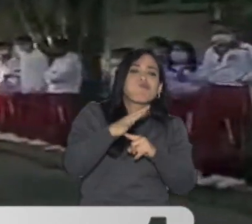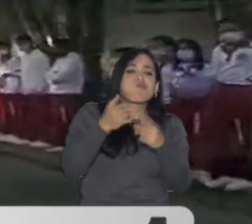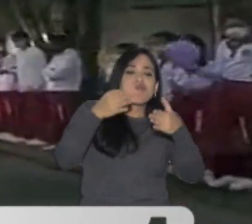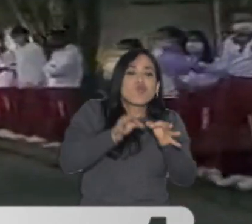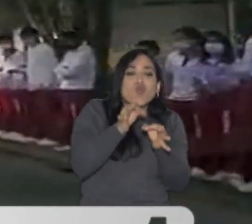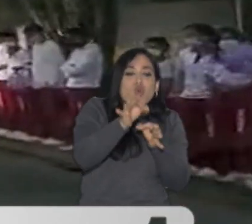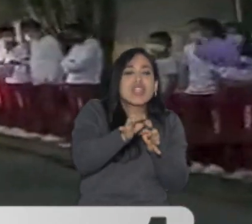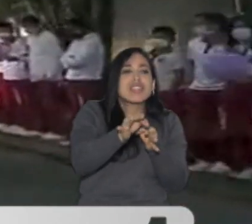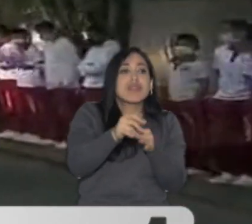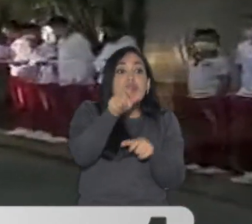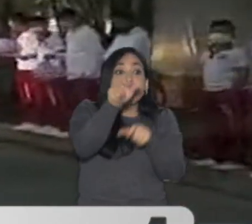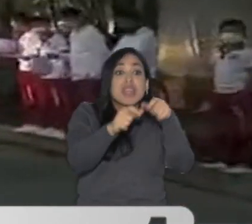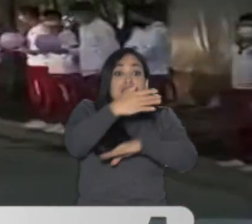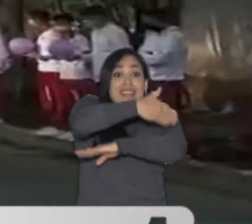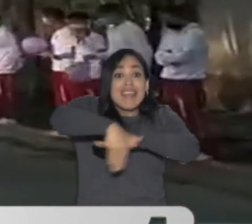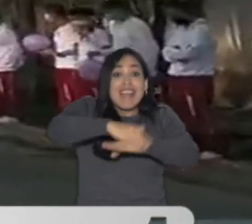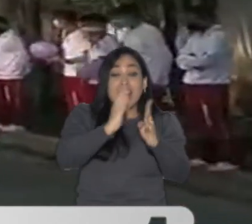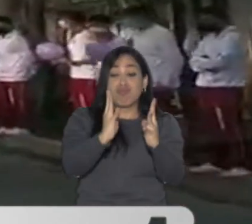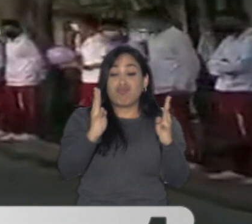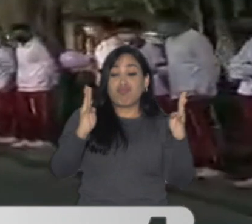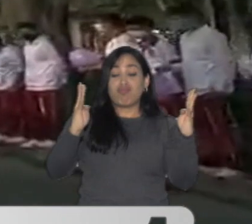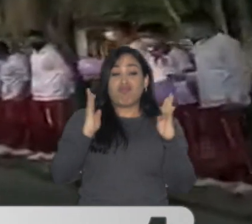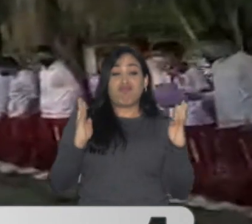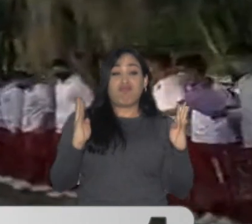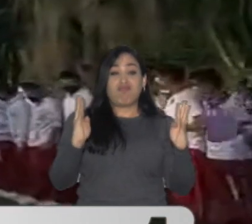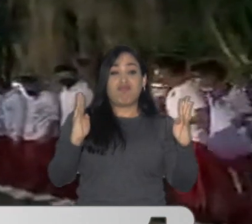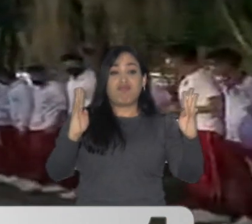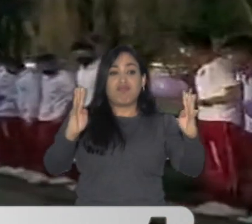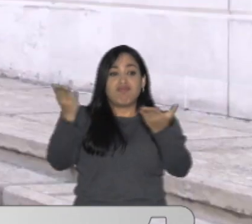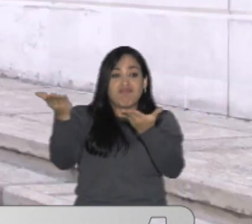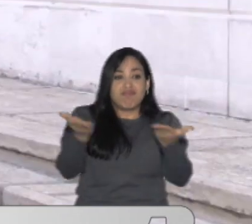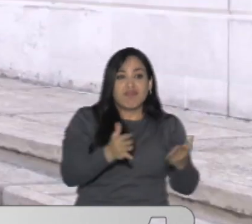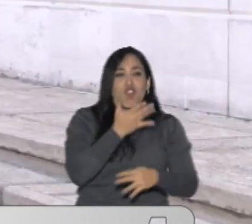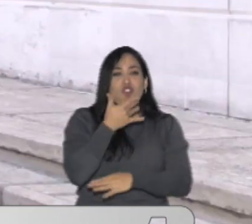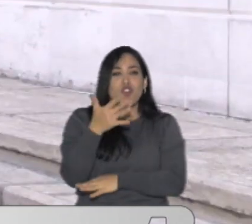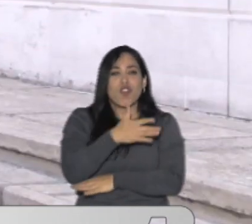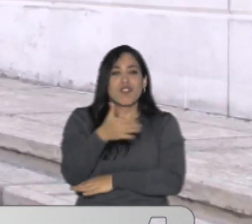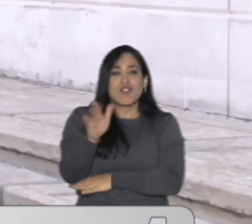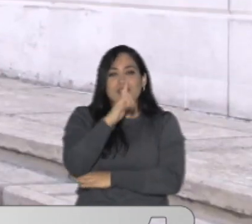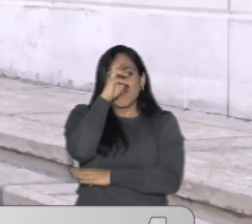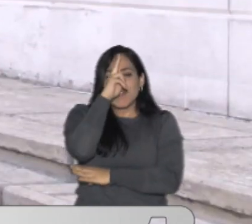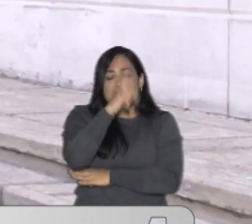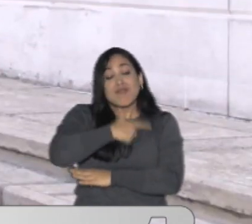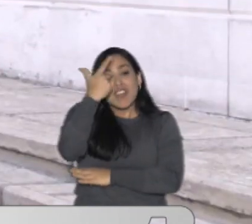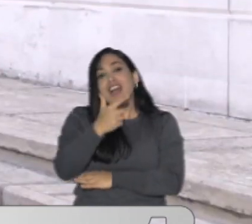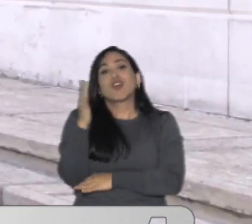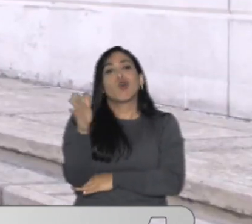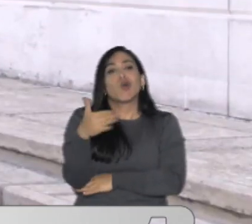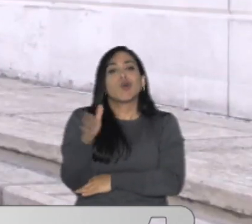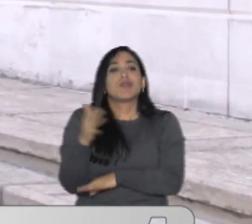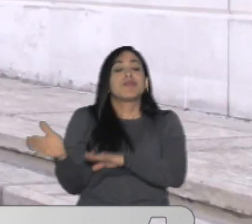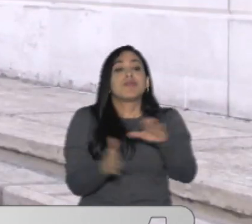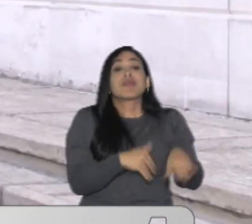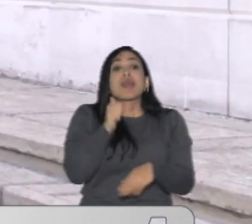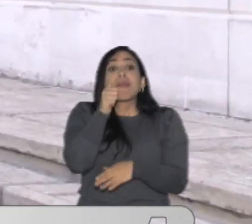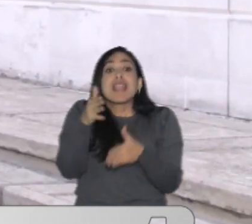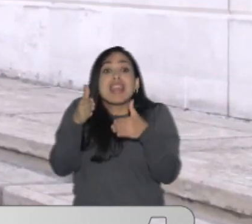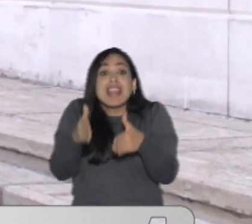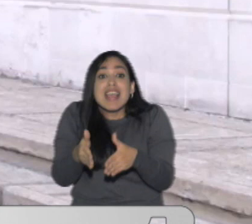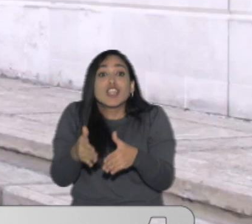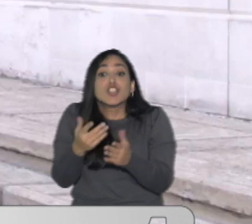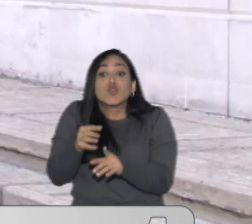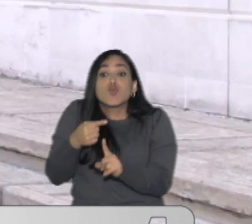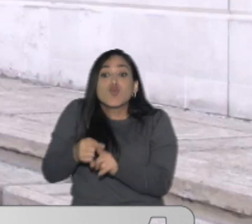de origen, donde fueron recibidos en una calle de honor por sus compañeros. Se ha anunciado que mañana se realizará el sepelio colectivo